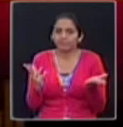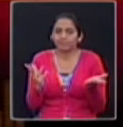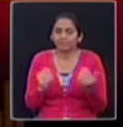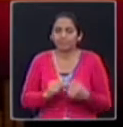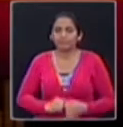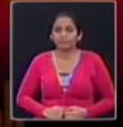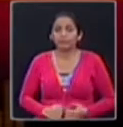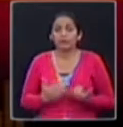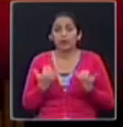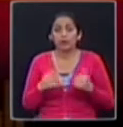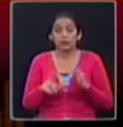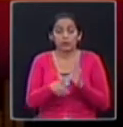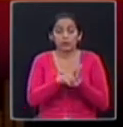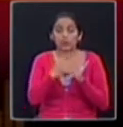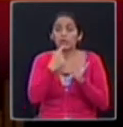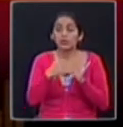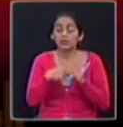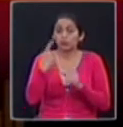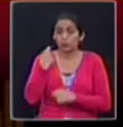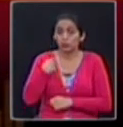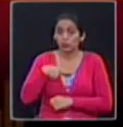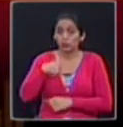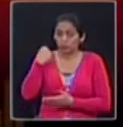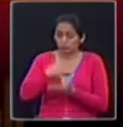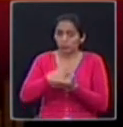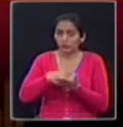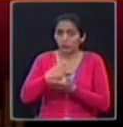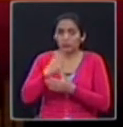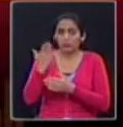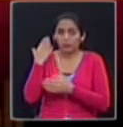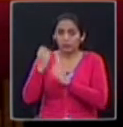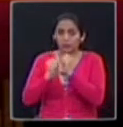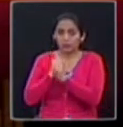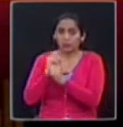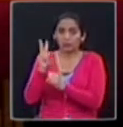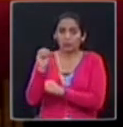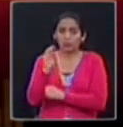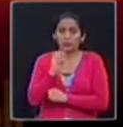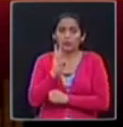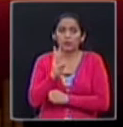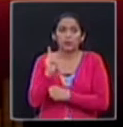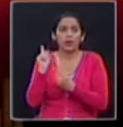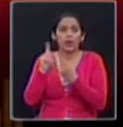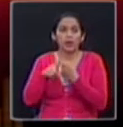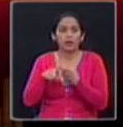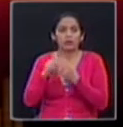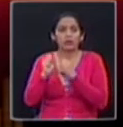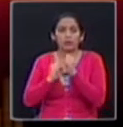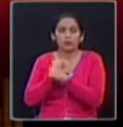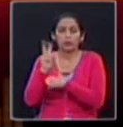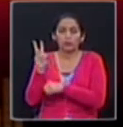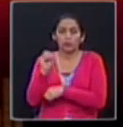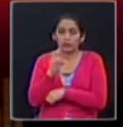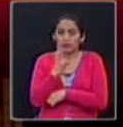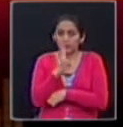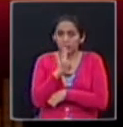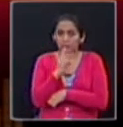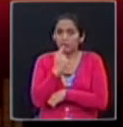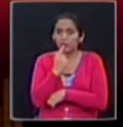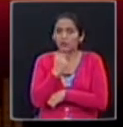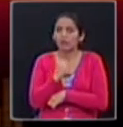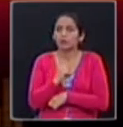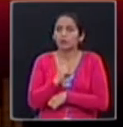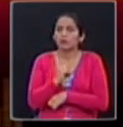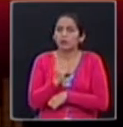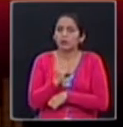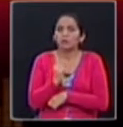salarios, podemos decir que sí, desde el 2006 hasta el 2017, un promedio de $220